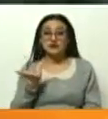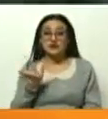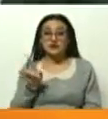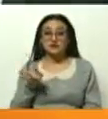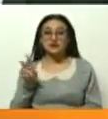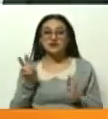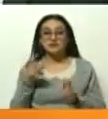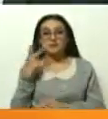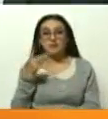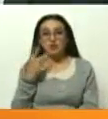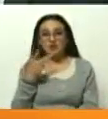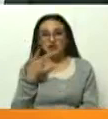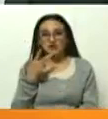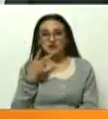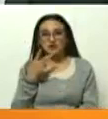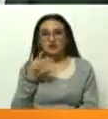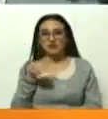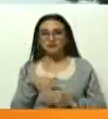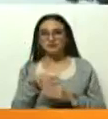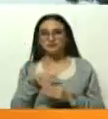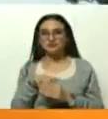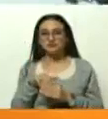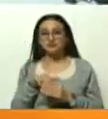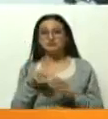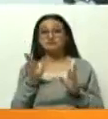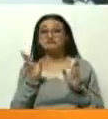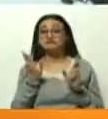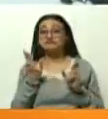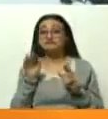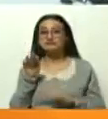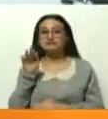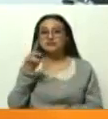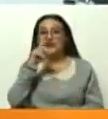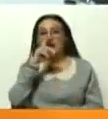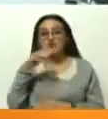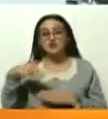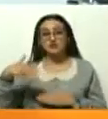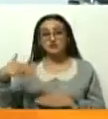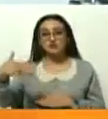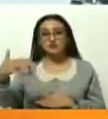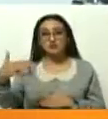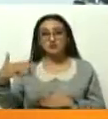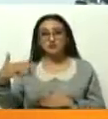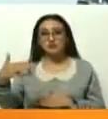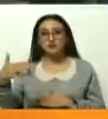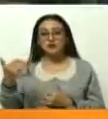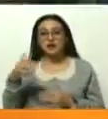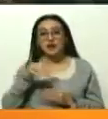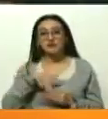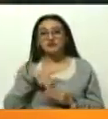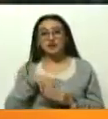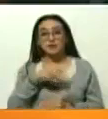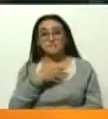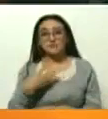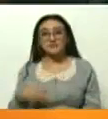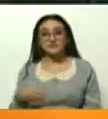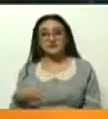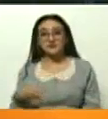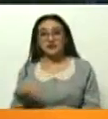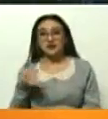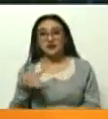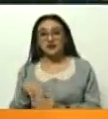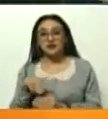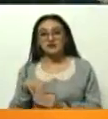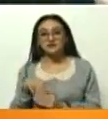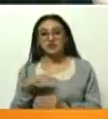los temas políticos y electorales con miras a los años por venir, donde tendremos elecciones presidenciales,